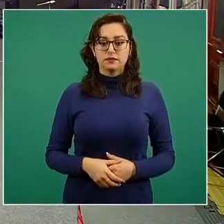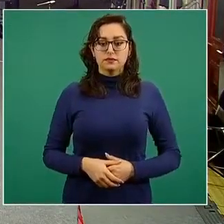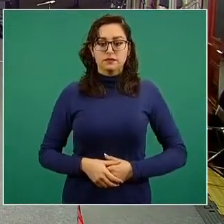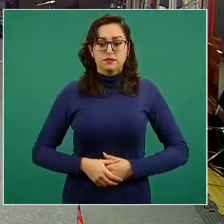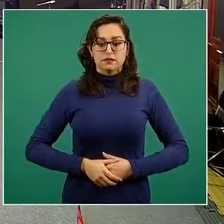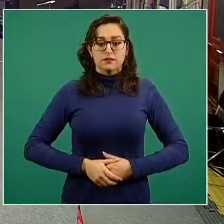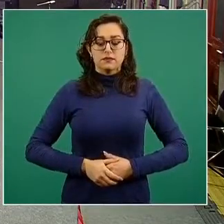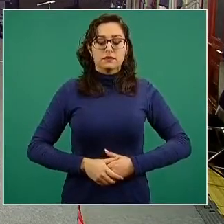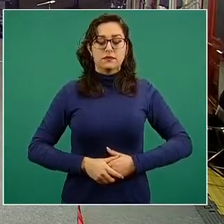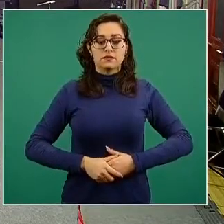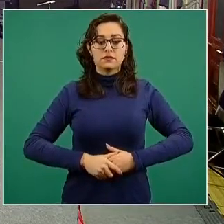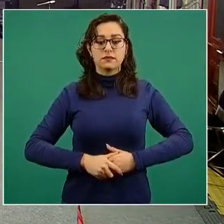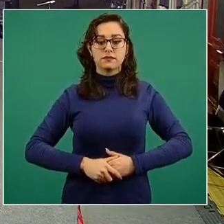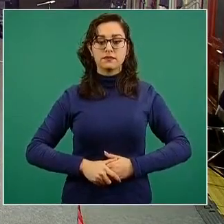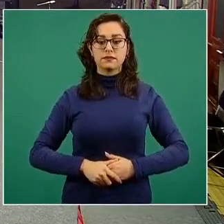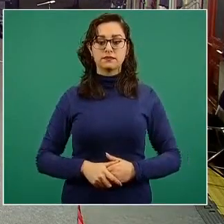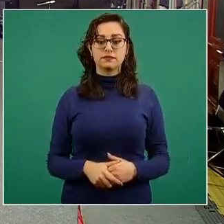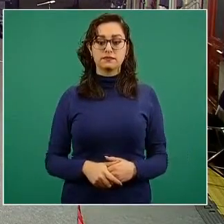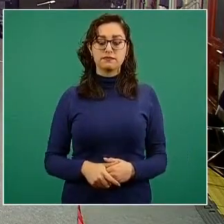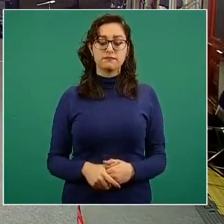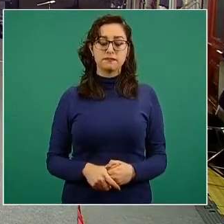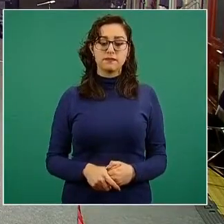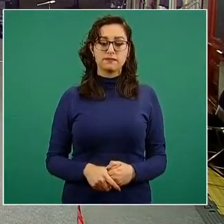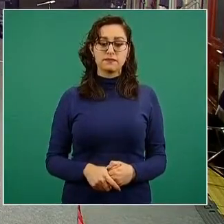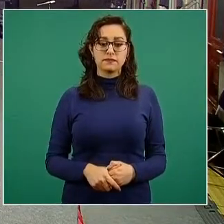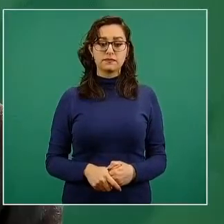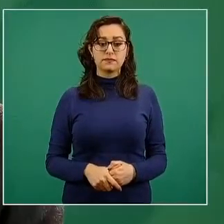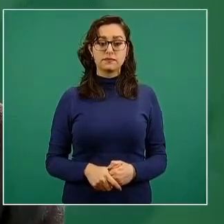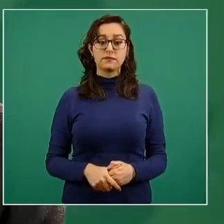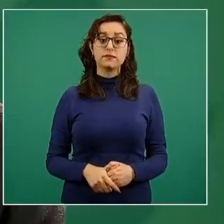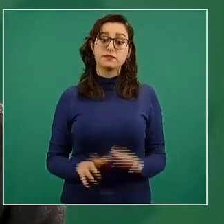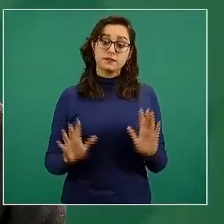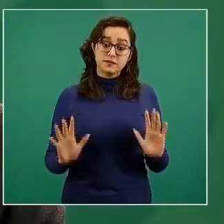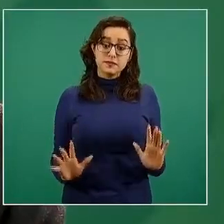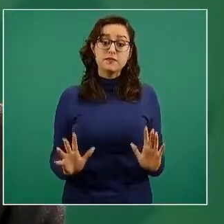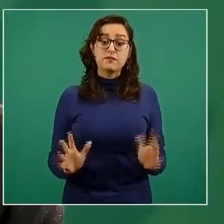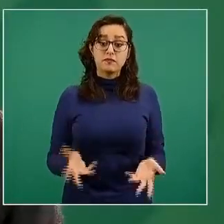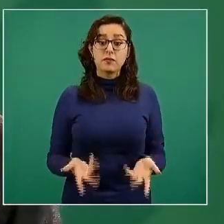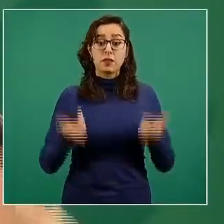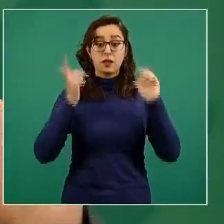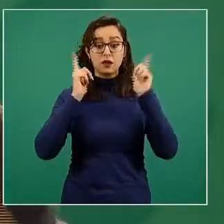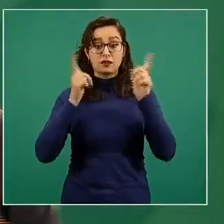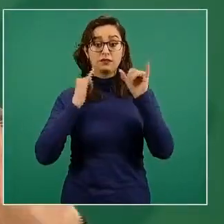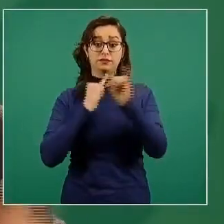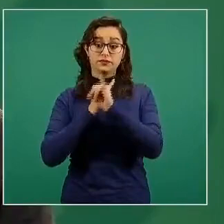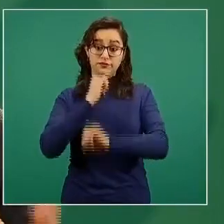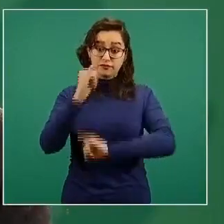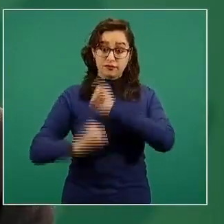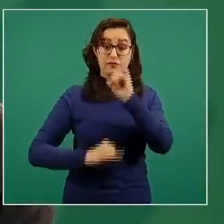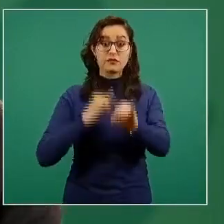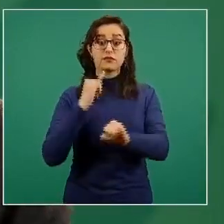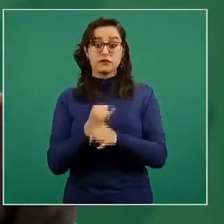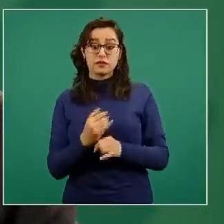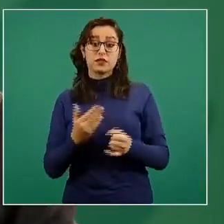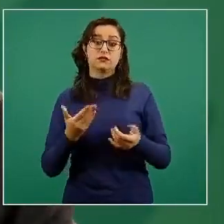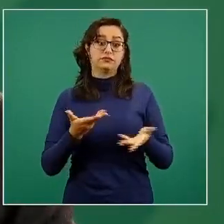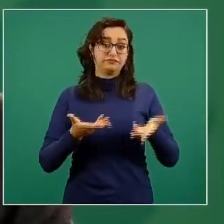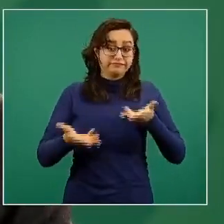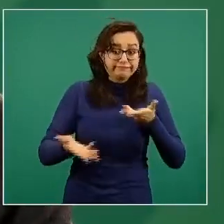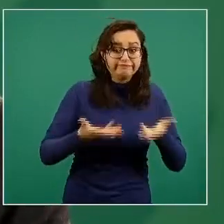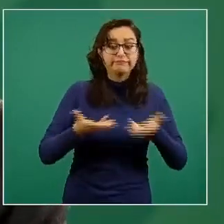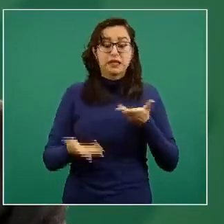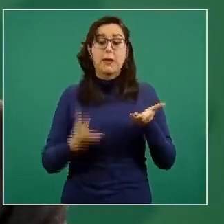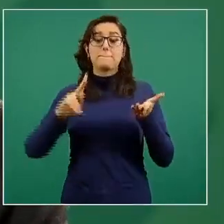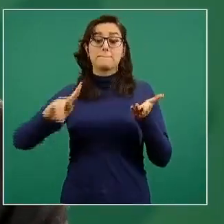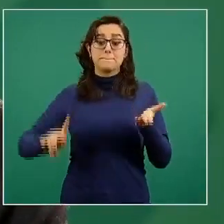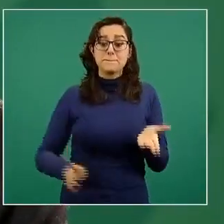Sí, yo considero que sí, sería muy deseable que la diplomacia internacional retome una y otra vez, porque esta es una